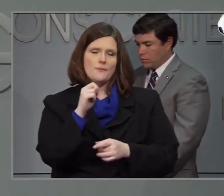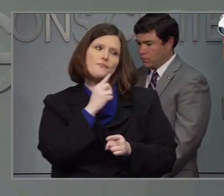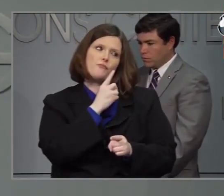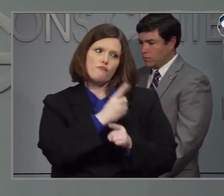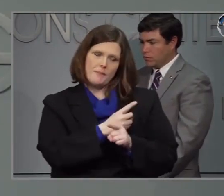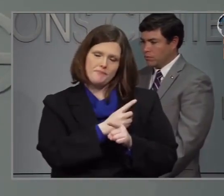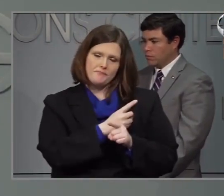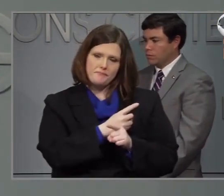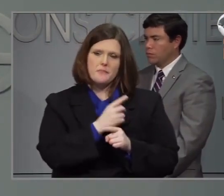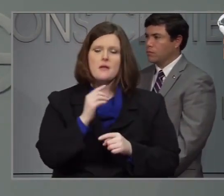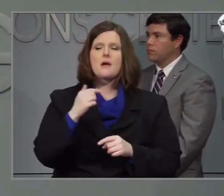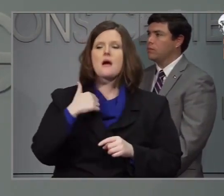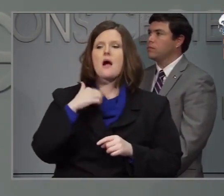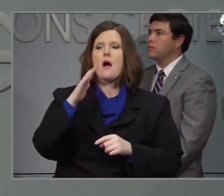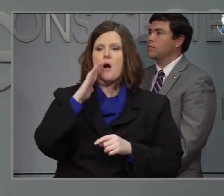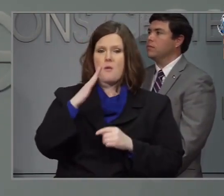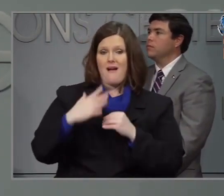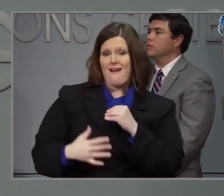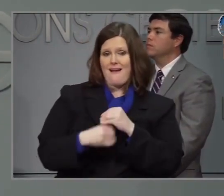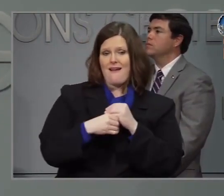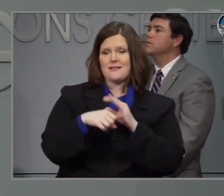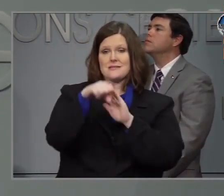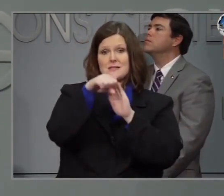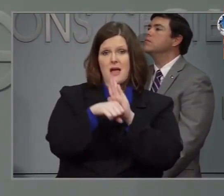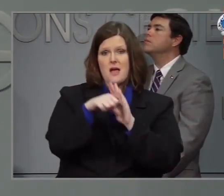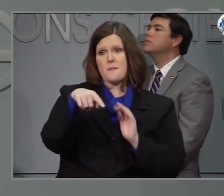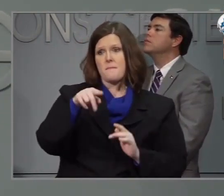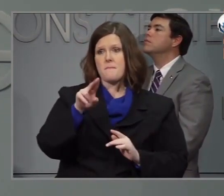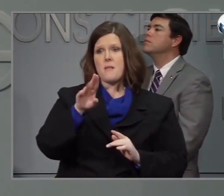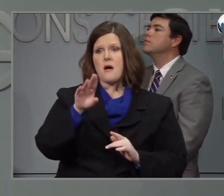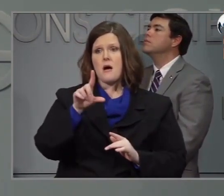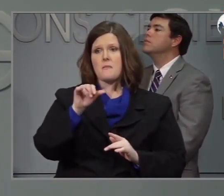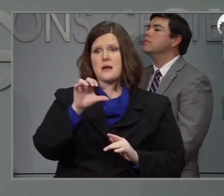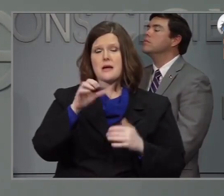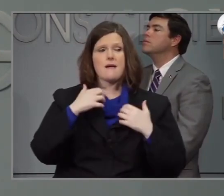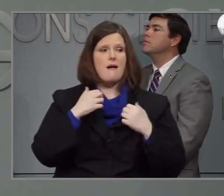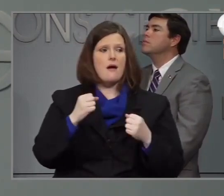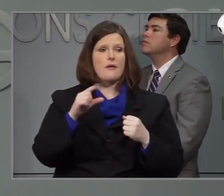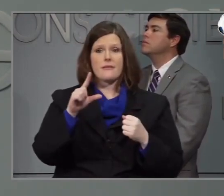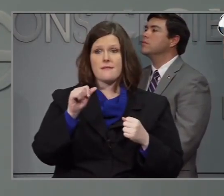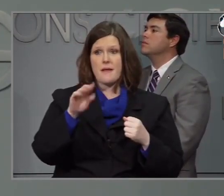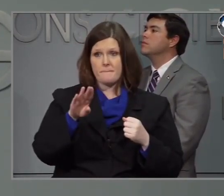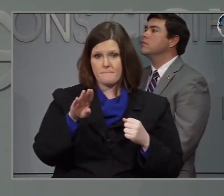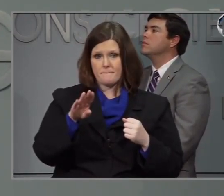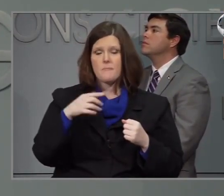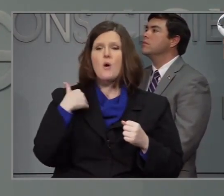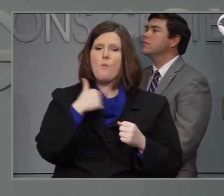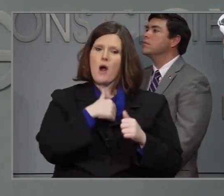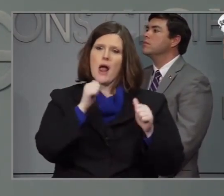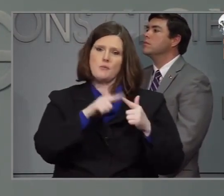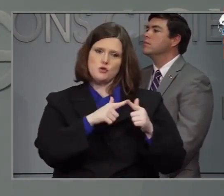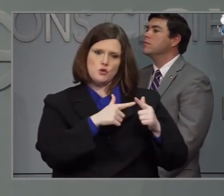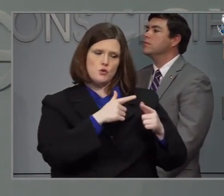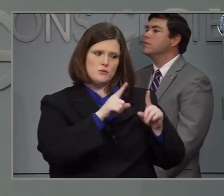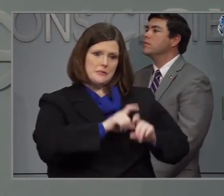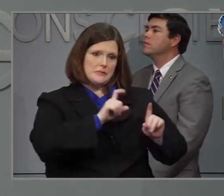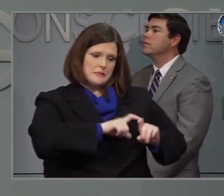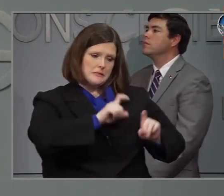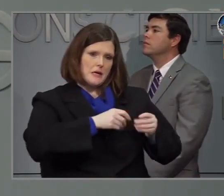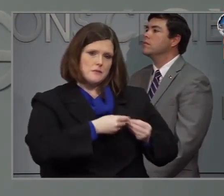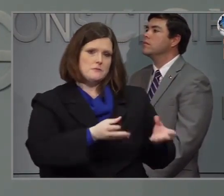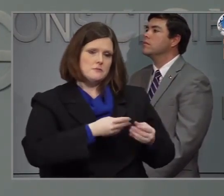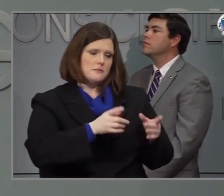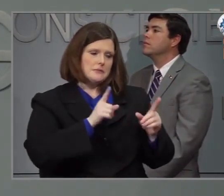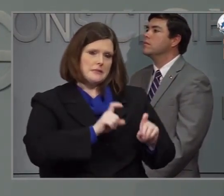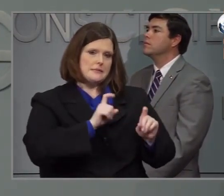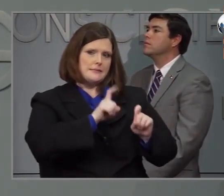correcto gobernador sólo quiero agregar que los laboratorios estatales nosotros podemos dar los resultados ahora más